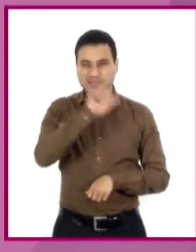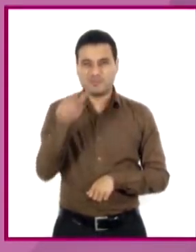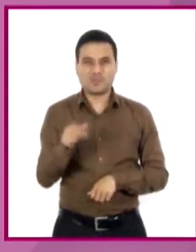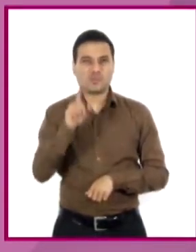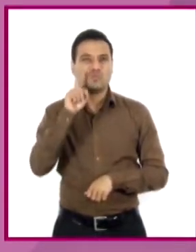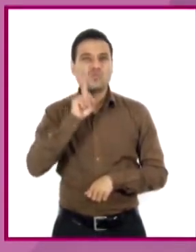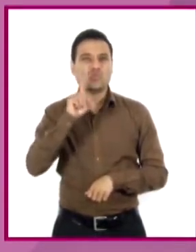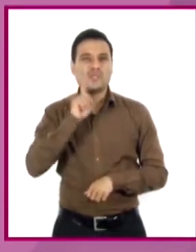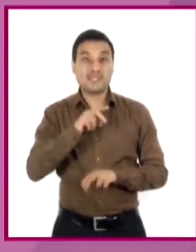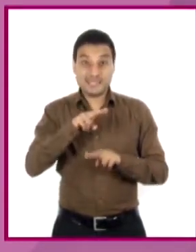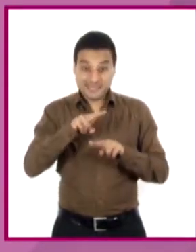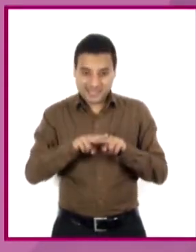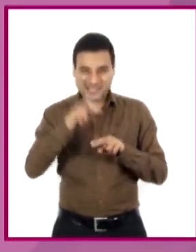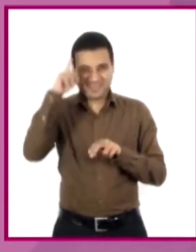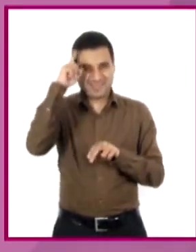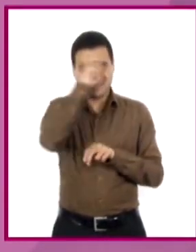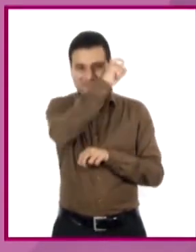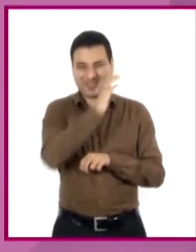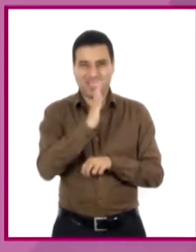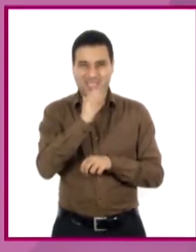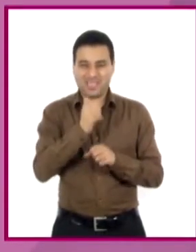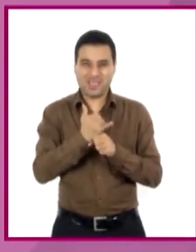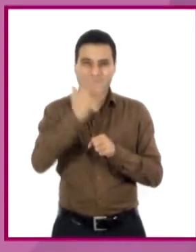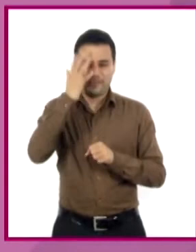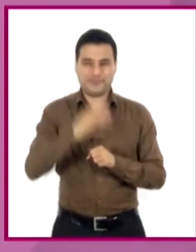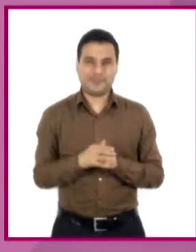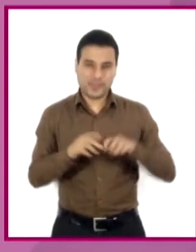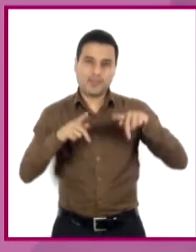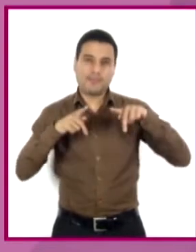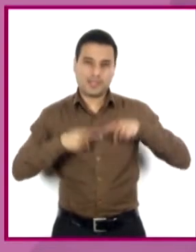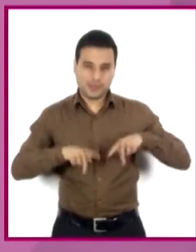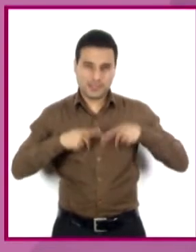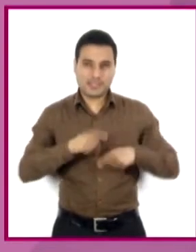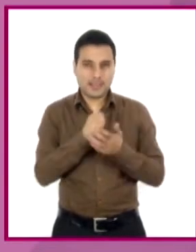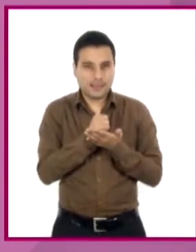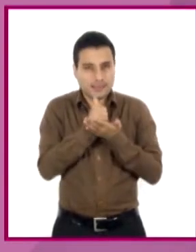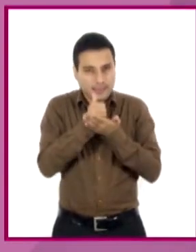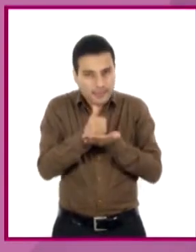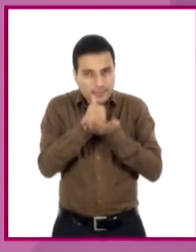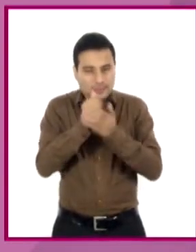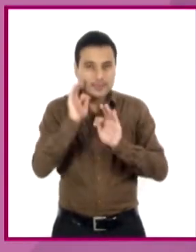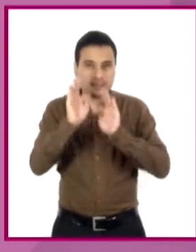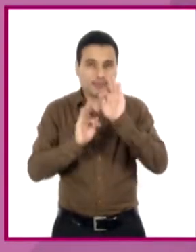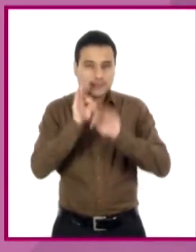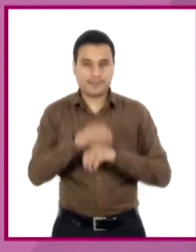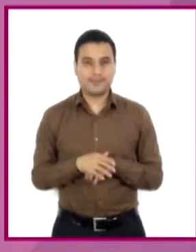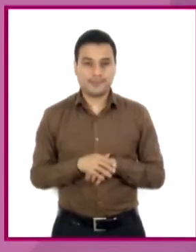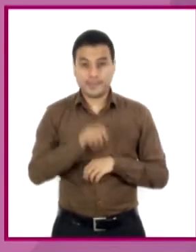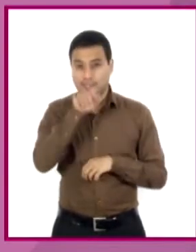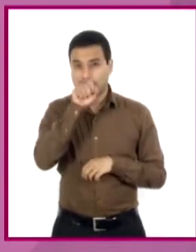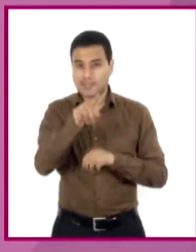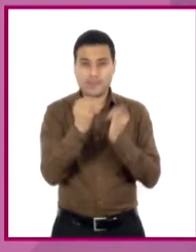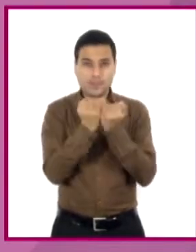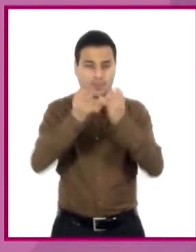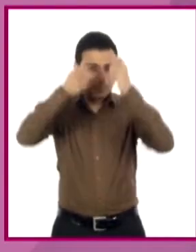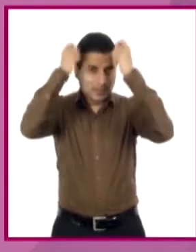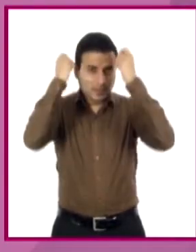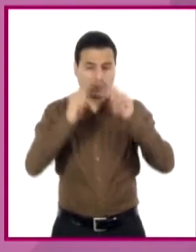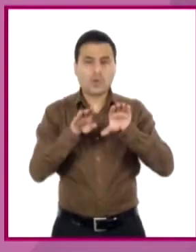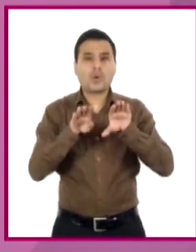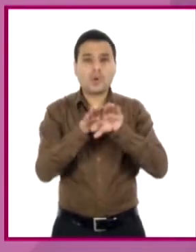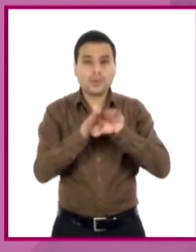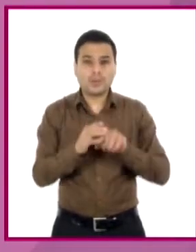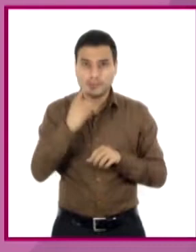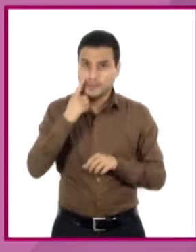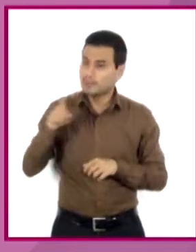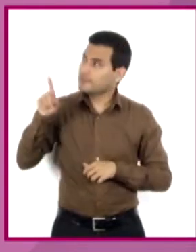mujeres se sentaran con dificultad y tuvieran que ser ayudadas en varias tareas cotidianas. Los peinados se caracterizaban por su altura y por